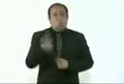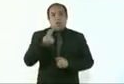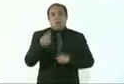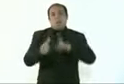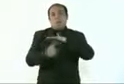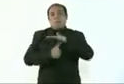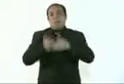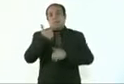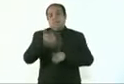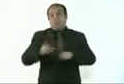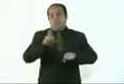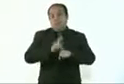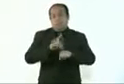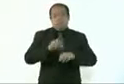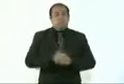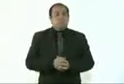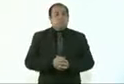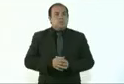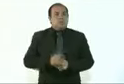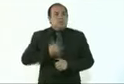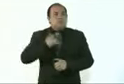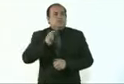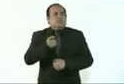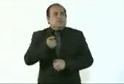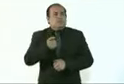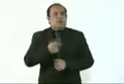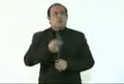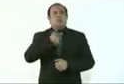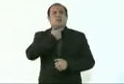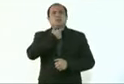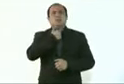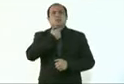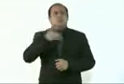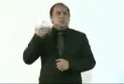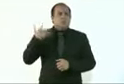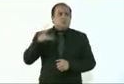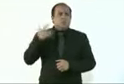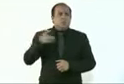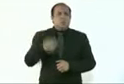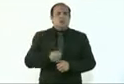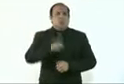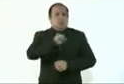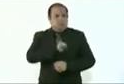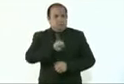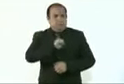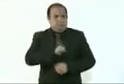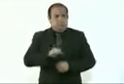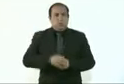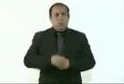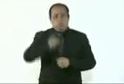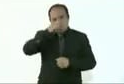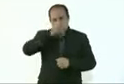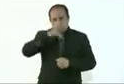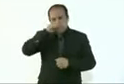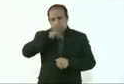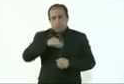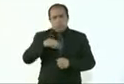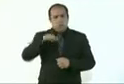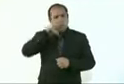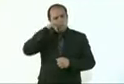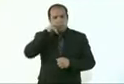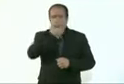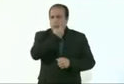por 7 días. Síntomas significa dolor de garganta, tos, flujo nasal abundante, fiebre,